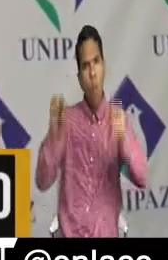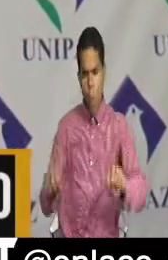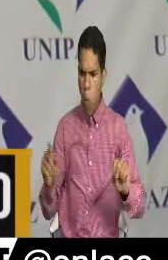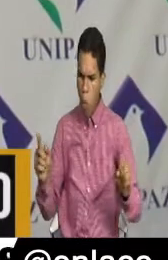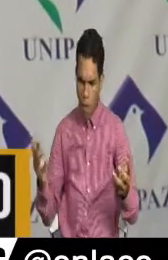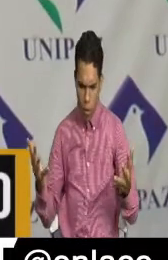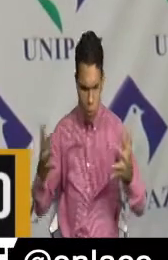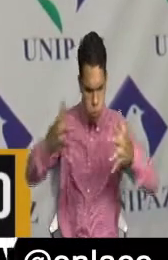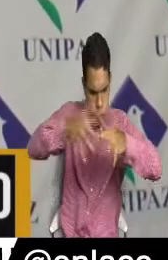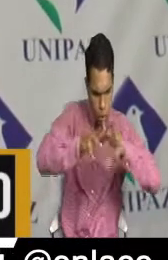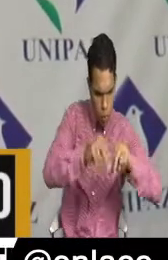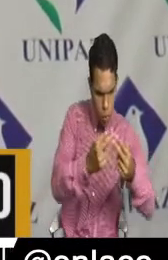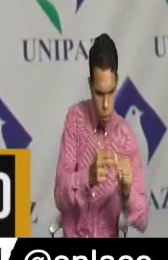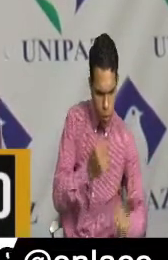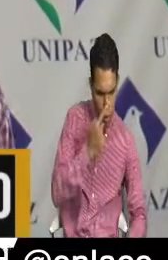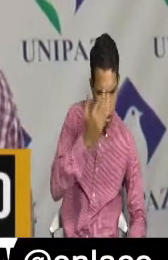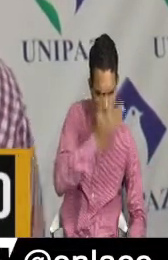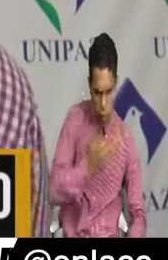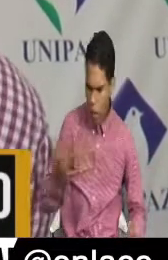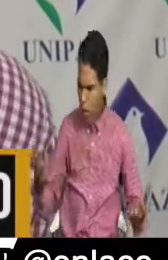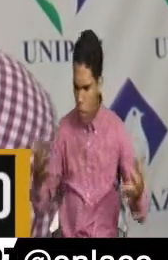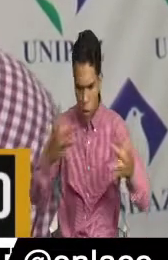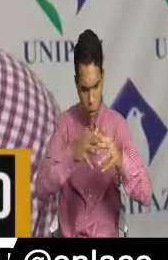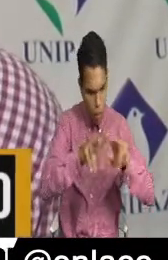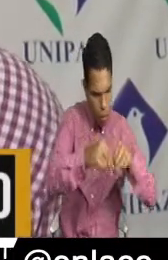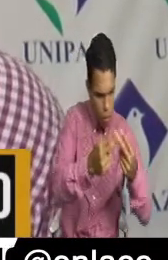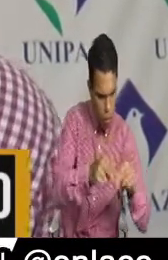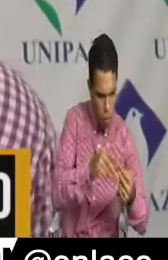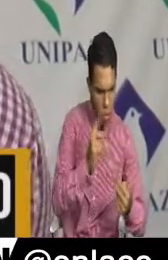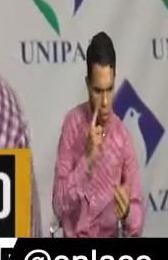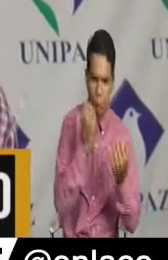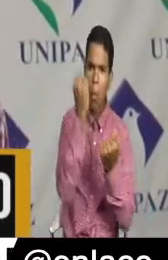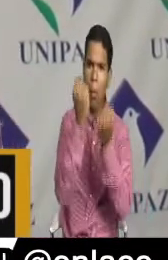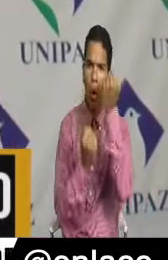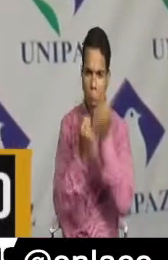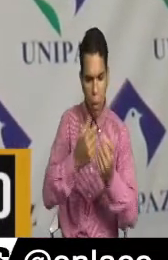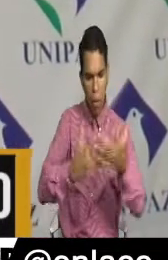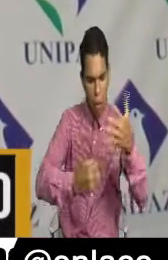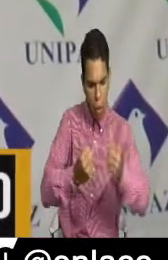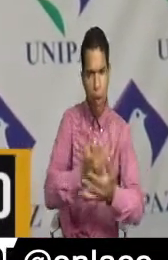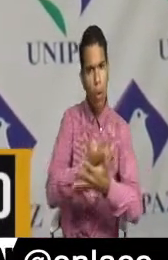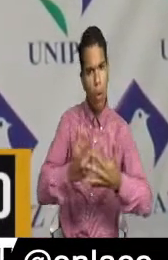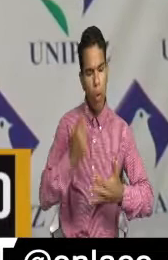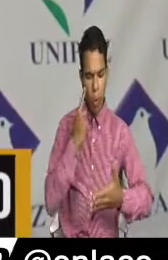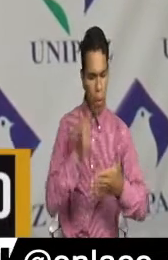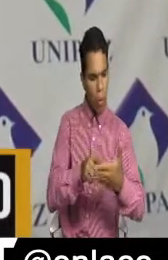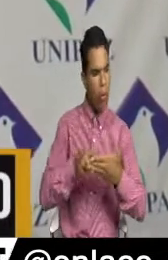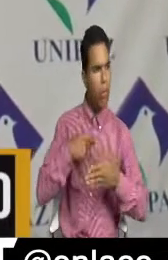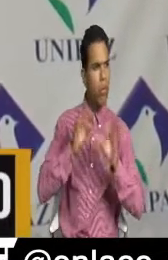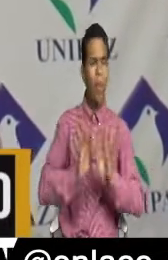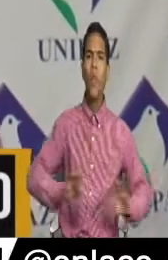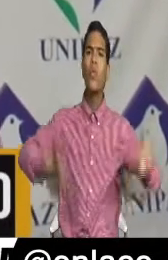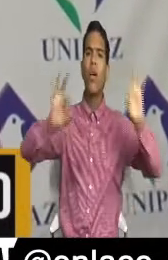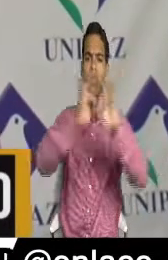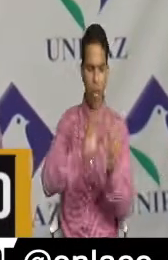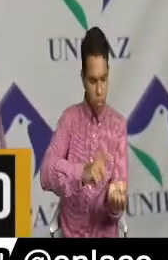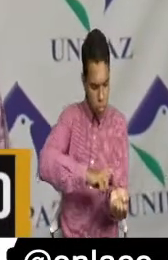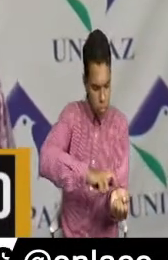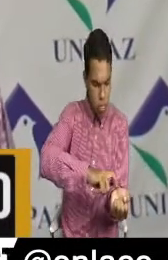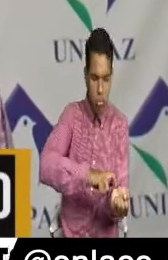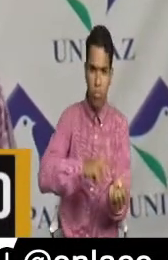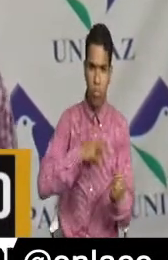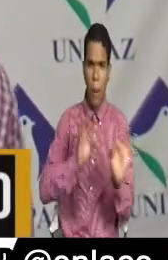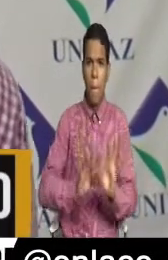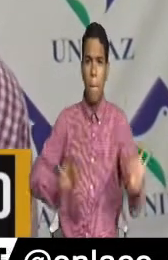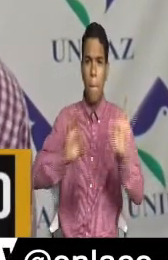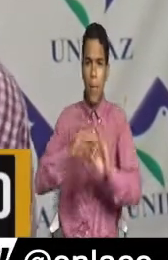tipo de razas y mejorar la productividad. Entonces pensamos que es una raza muy importante para que vuelva a ser como el